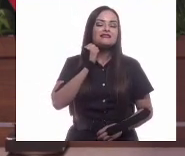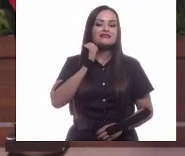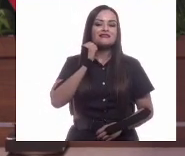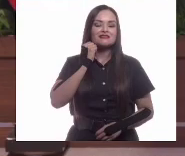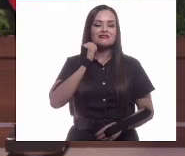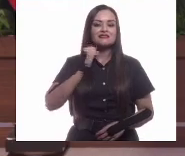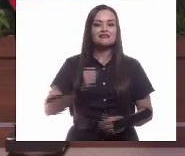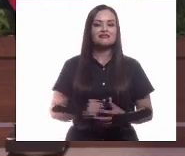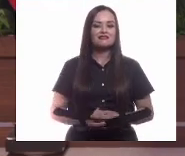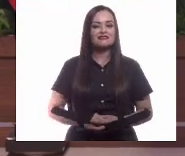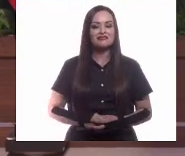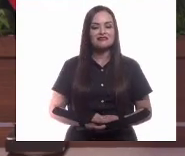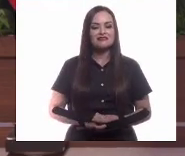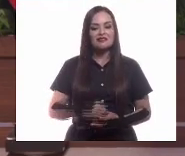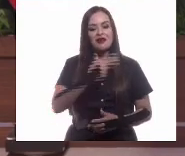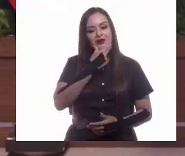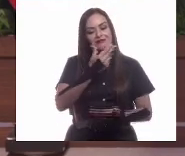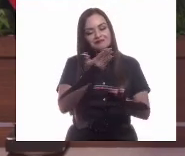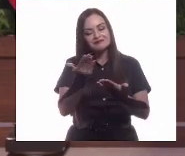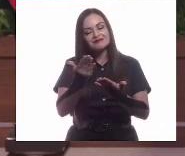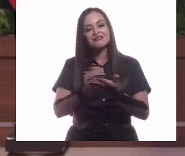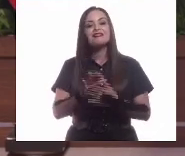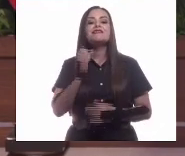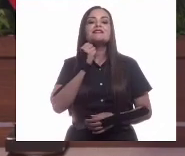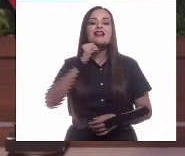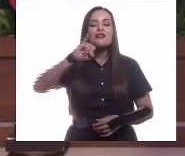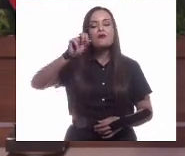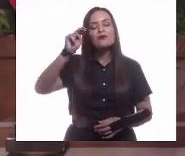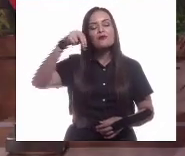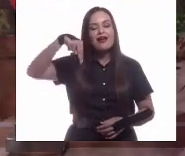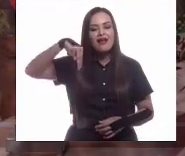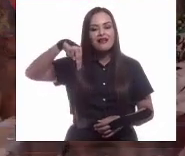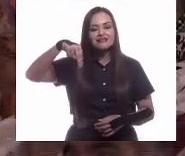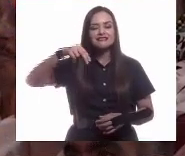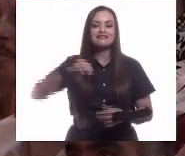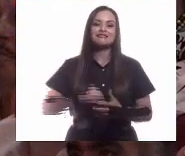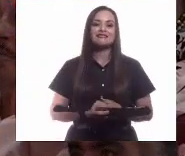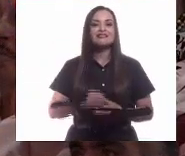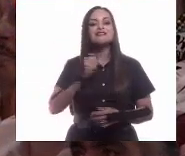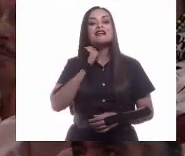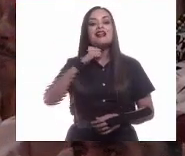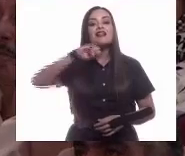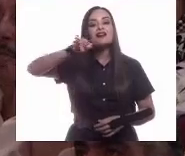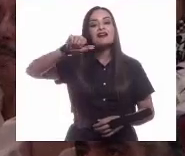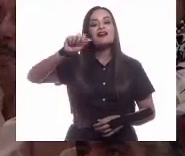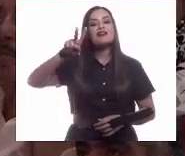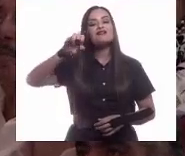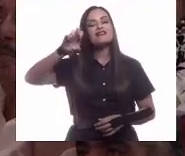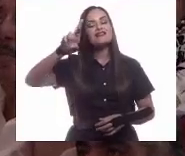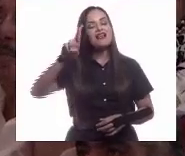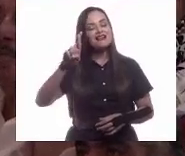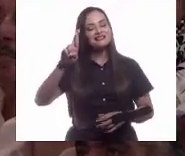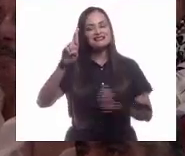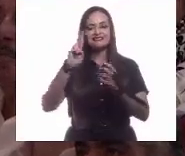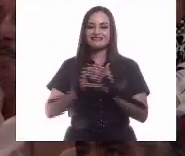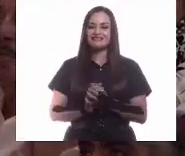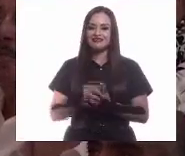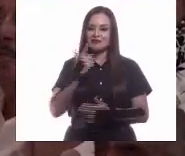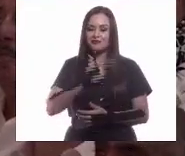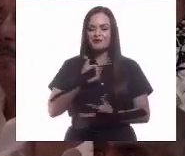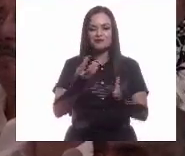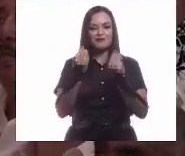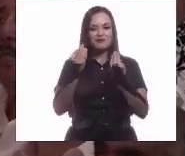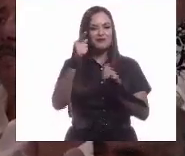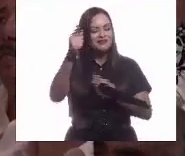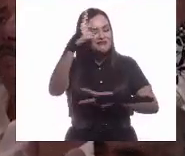ex senador Vega Casillas, ex senador Juan Fernández, ex senador Javier Lozano Alarcón, me da muchísimo gusto que hayan venido